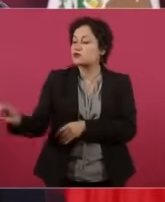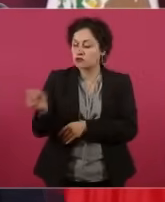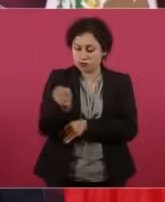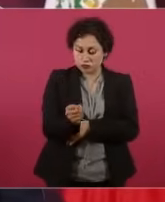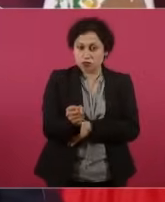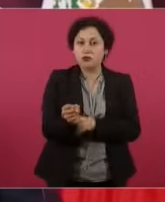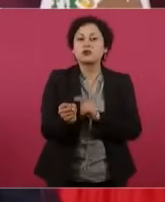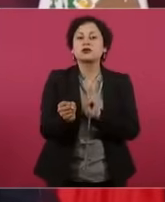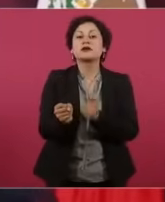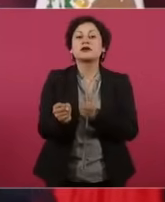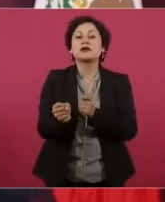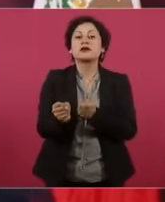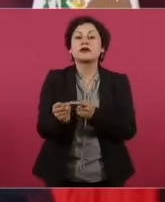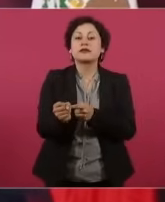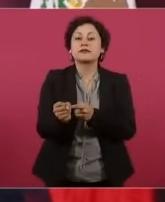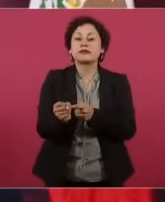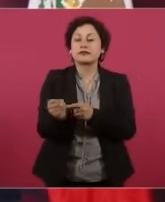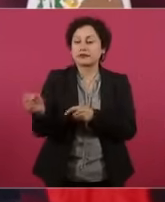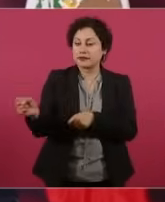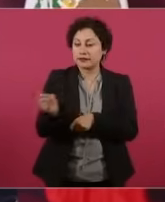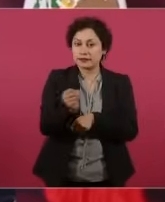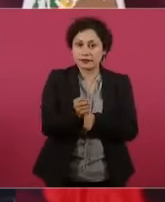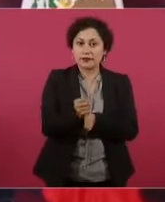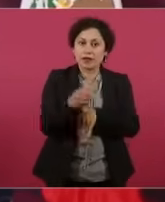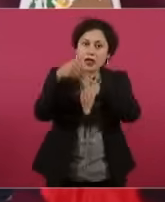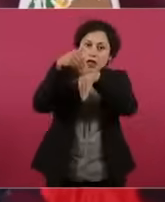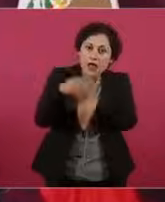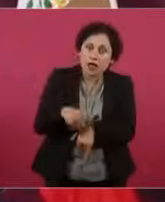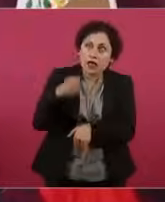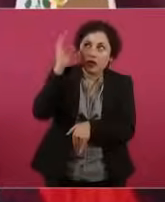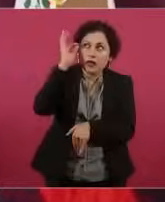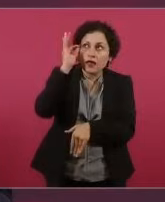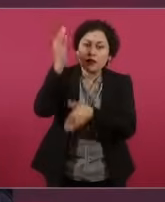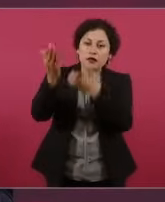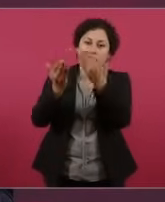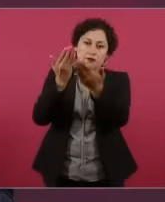Pues va a estar al servicio de los de arriba,